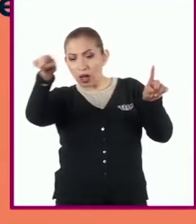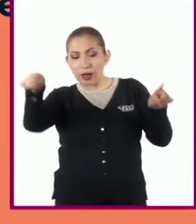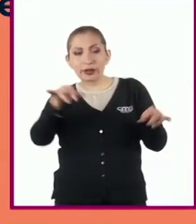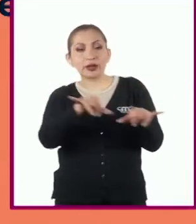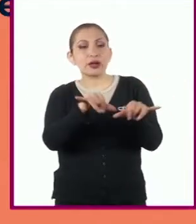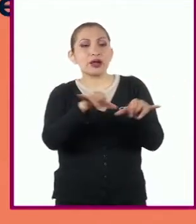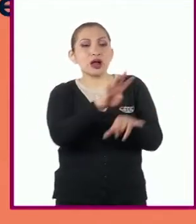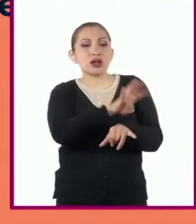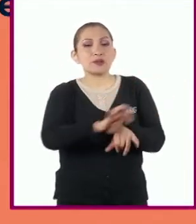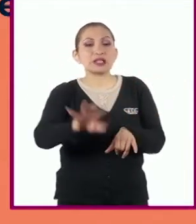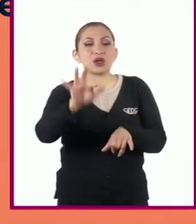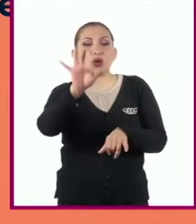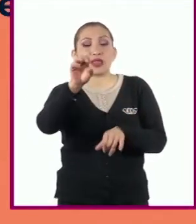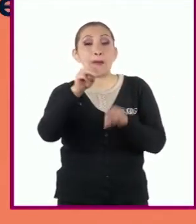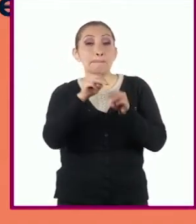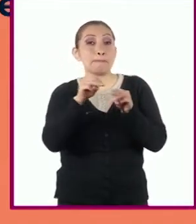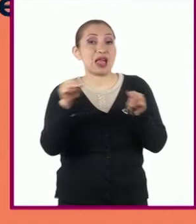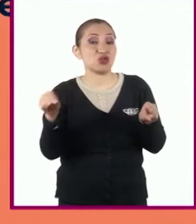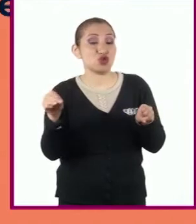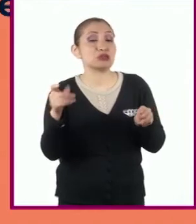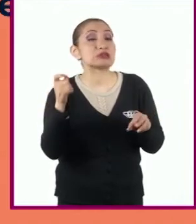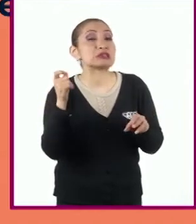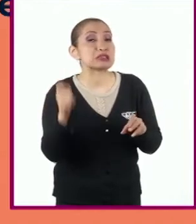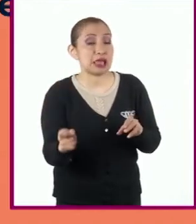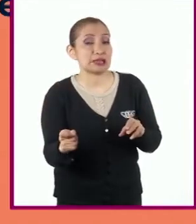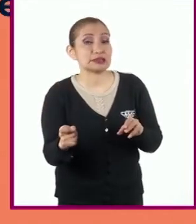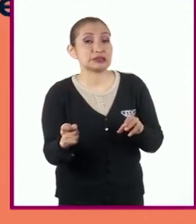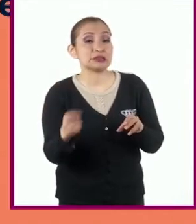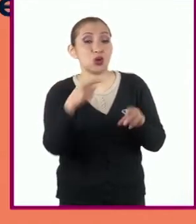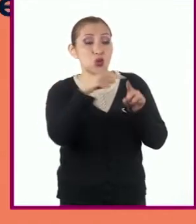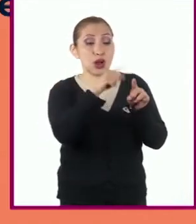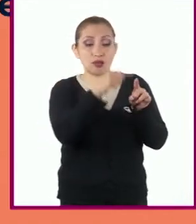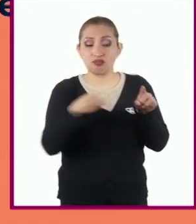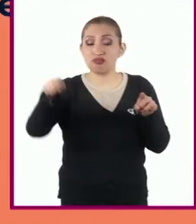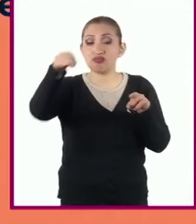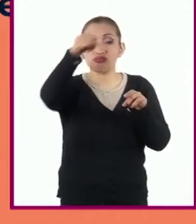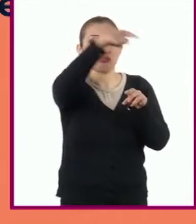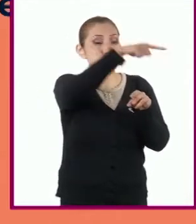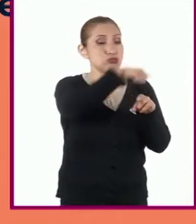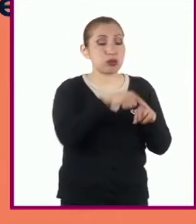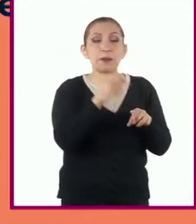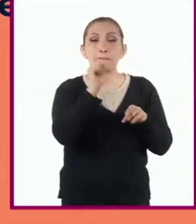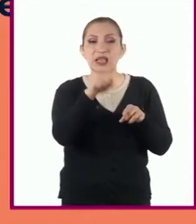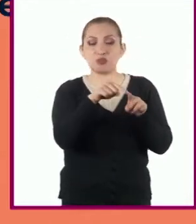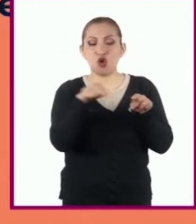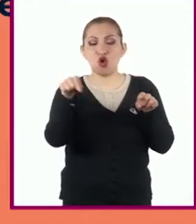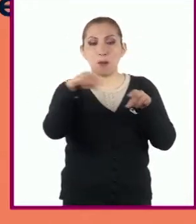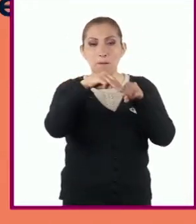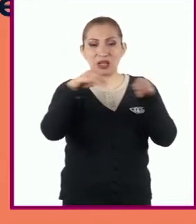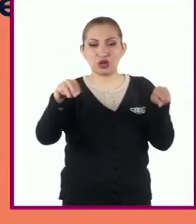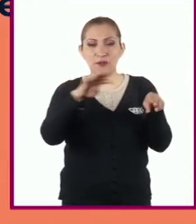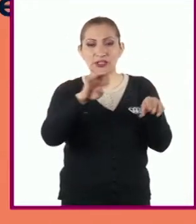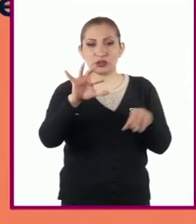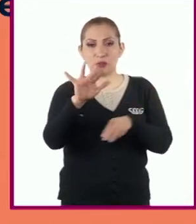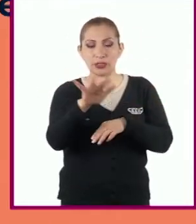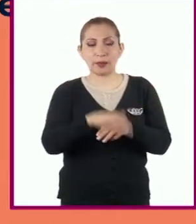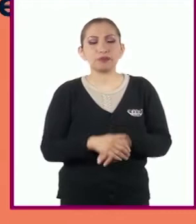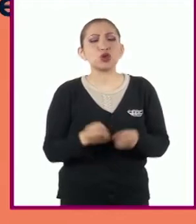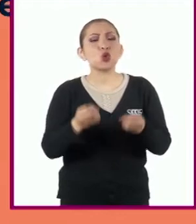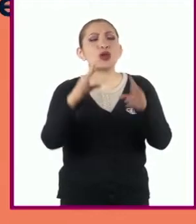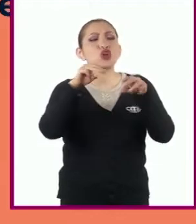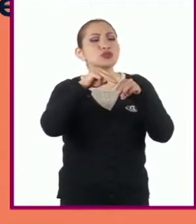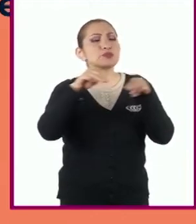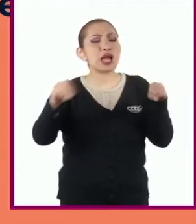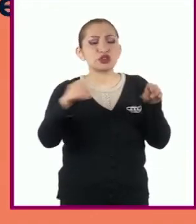mide 950 metros, es decir, en una vuelta se recorren esos metros. ¿Cuántos metros